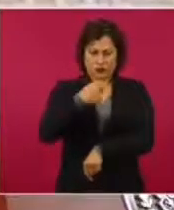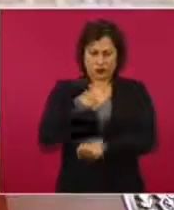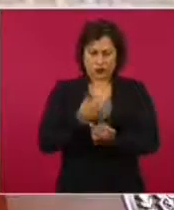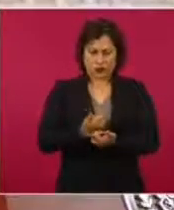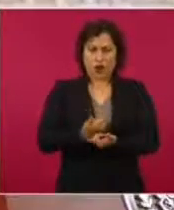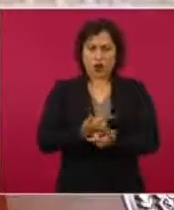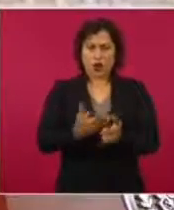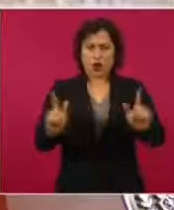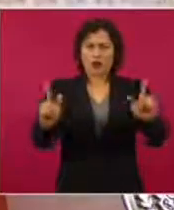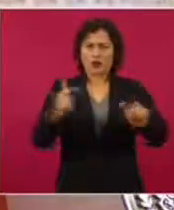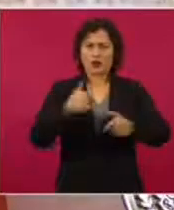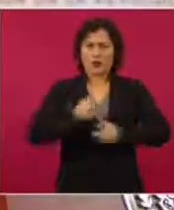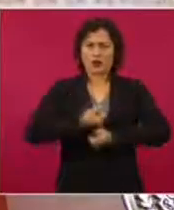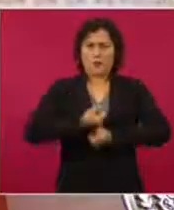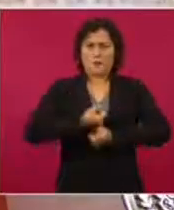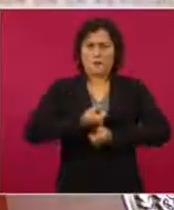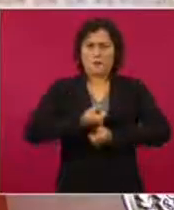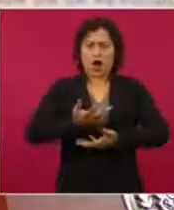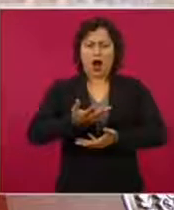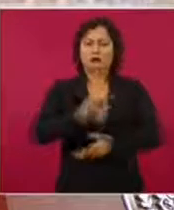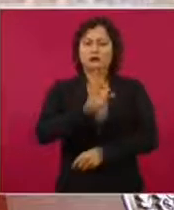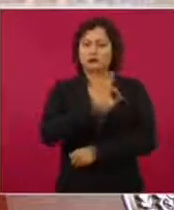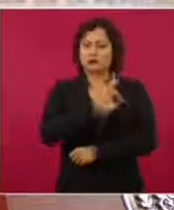¿Voy a aceptar